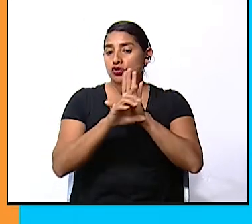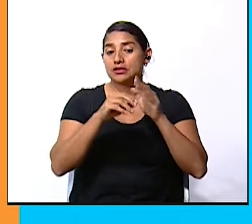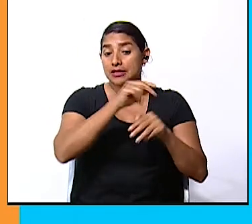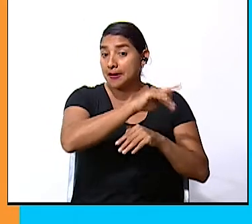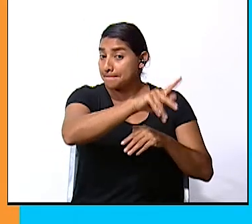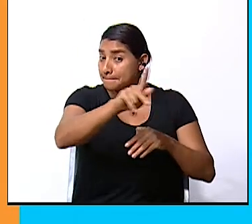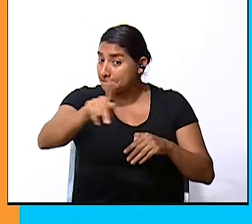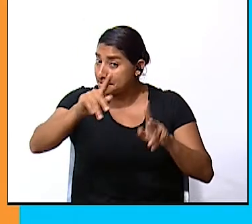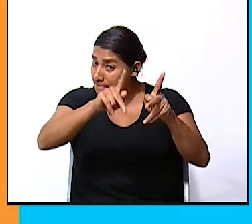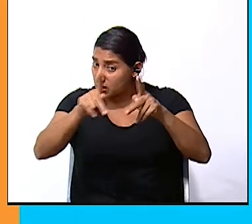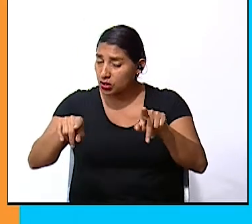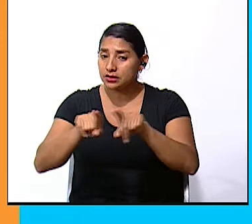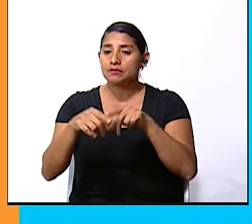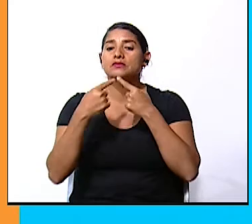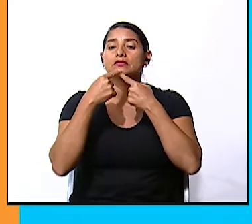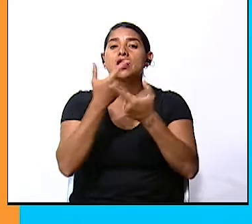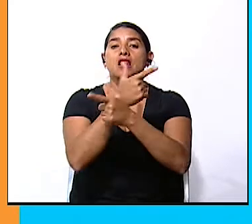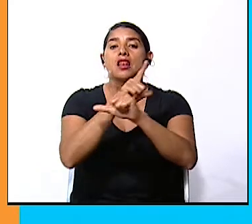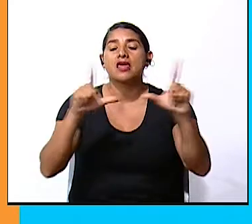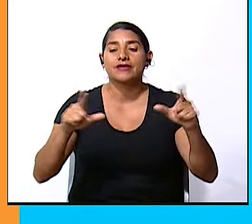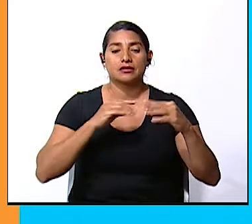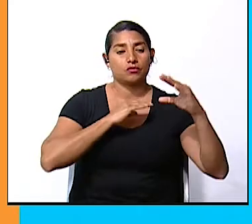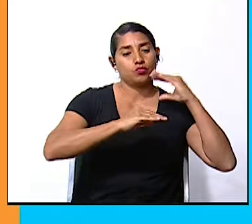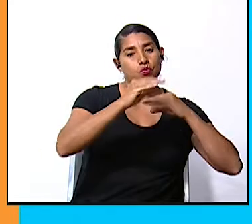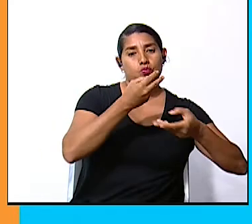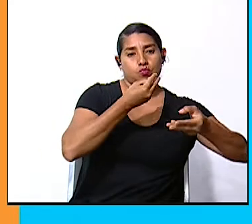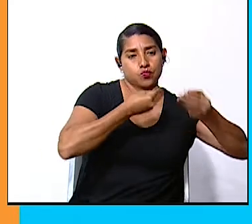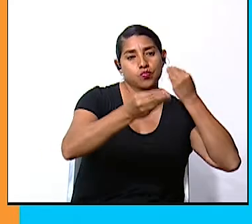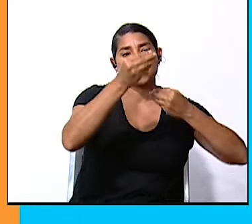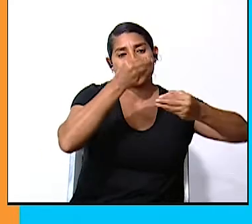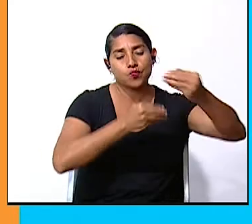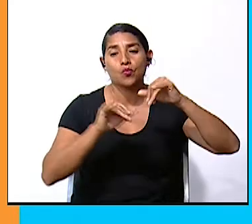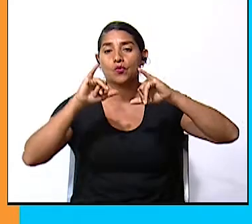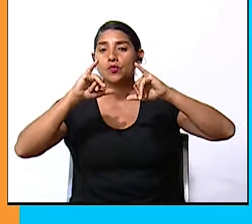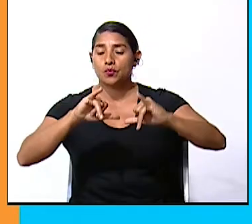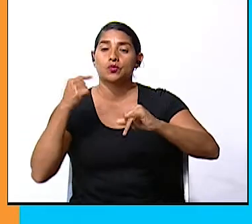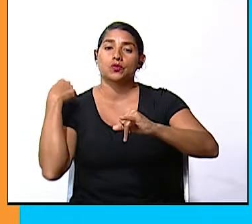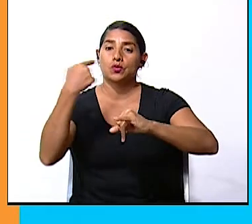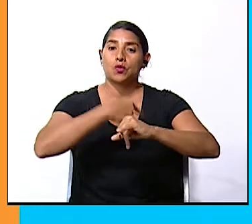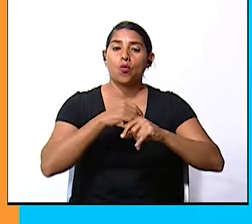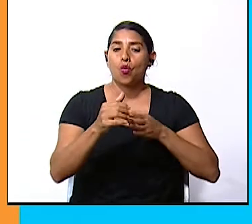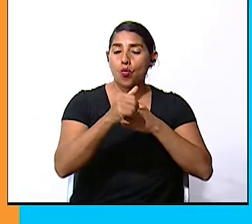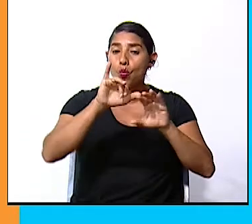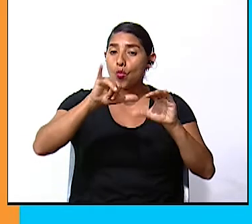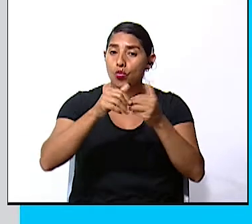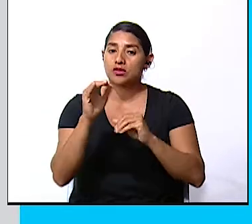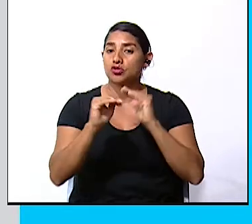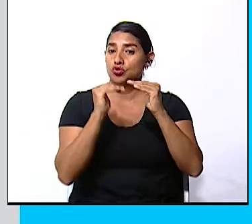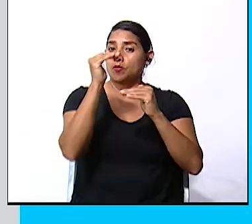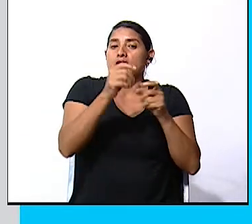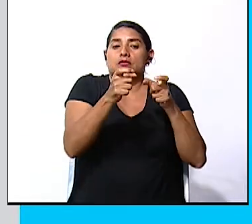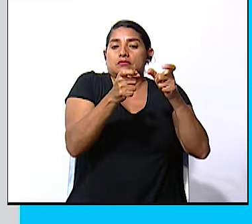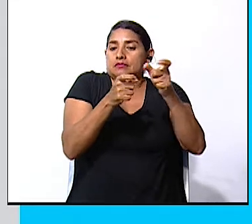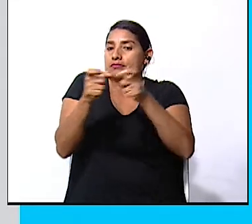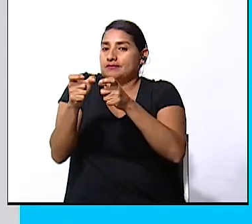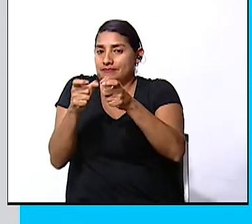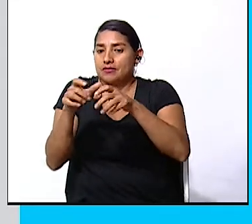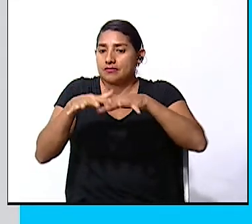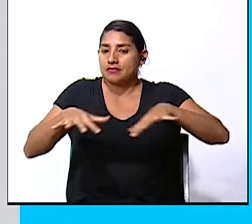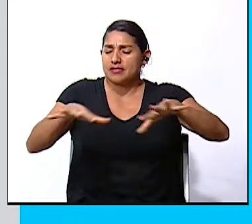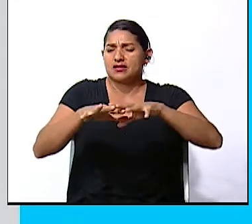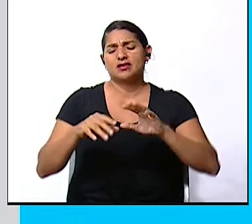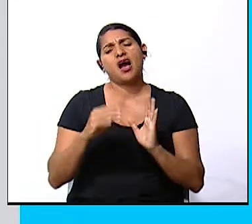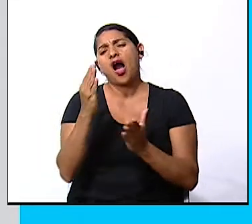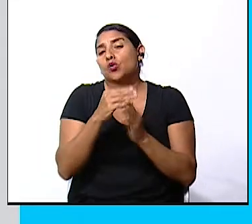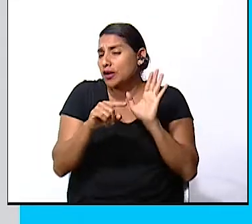habitantes. Se proclamó la libertad de comercio. Se estableció que el gobierno quedaría a cargo de una Junta Superior Gubernativa. ¿Qué fue lo negativo